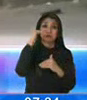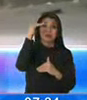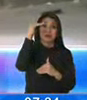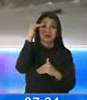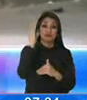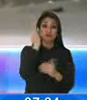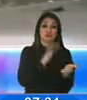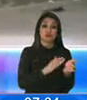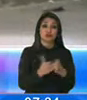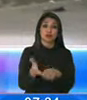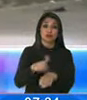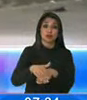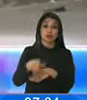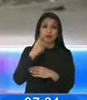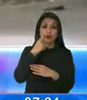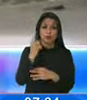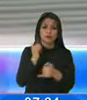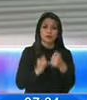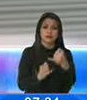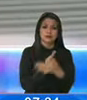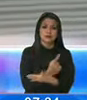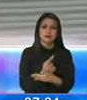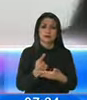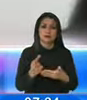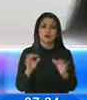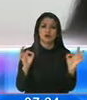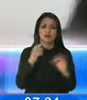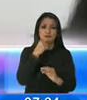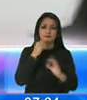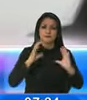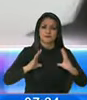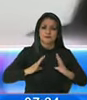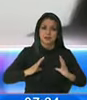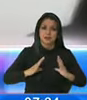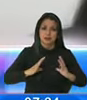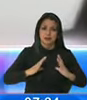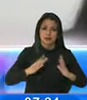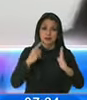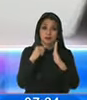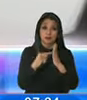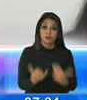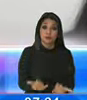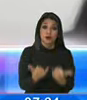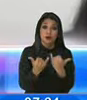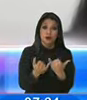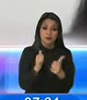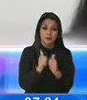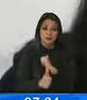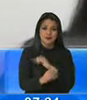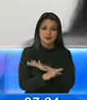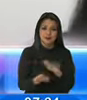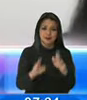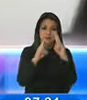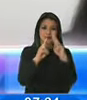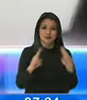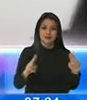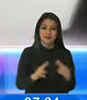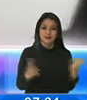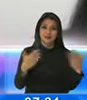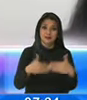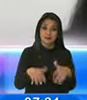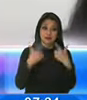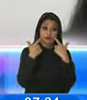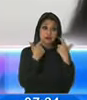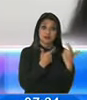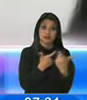los femicidios durante los fines de semana y feriados. Ejemplo. Ahorita que pasamos la época navideña, esta